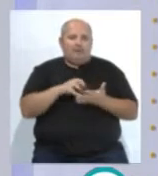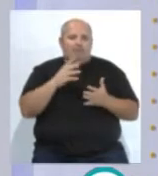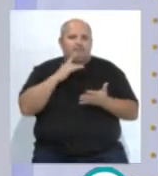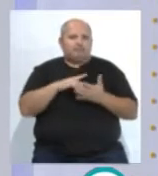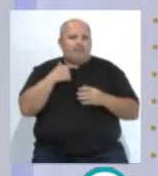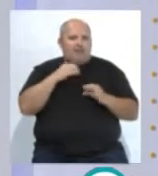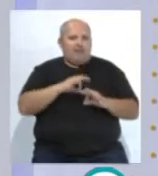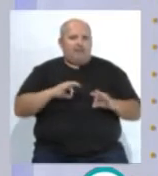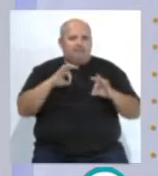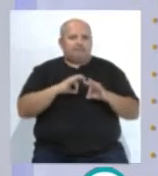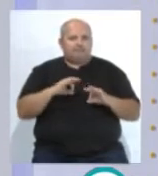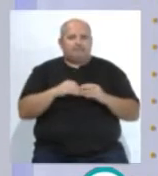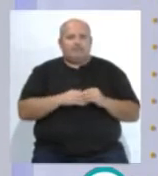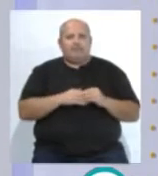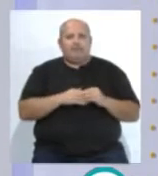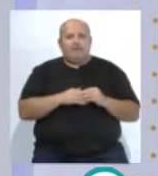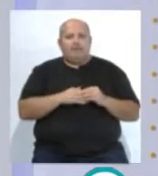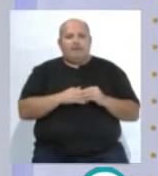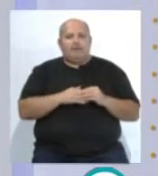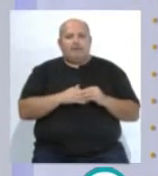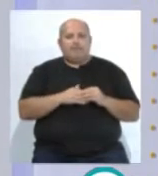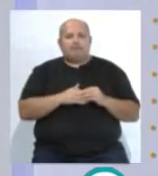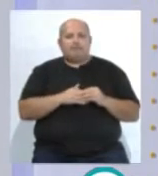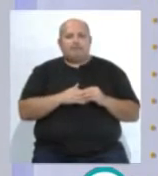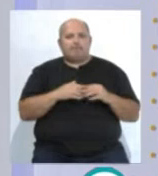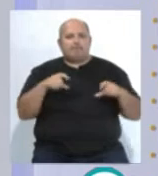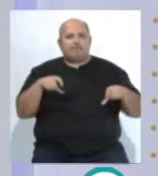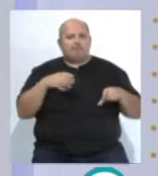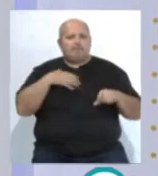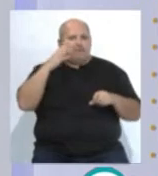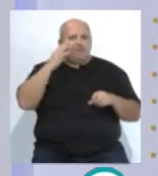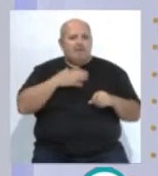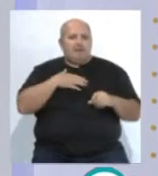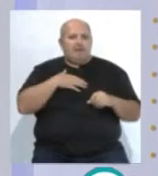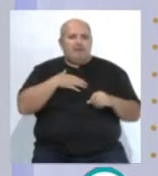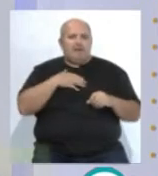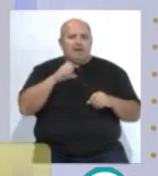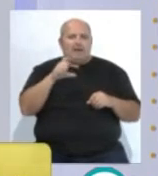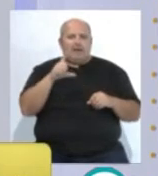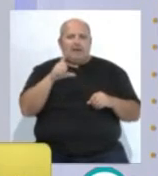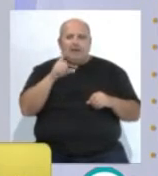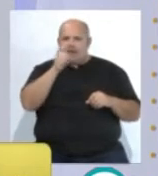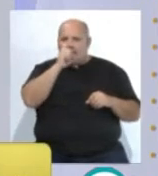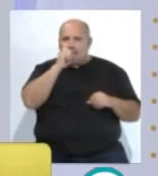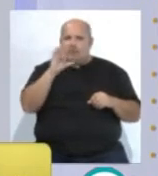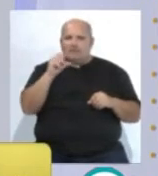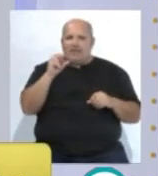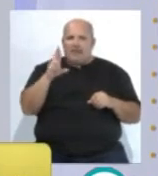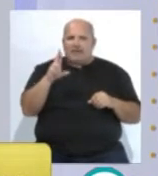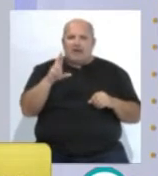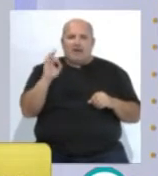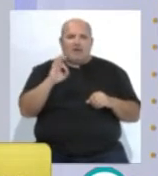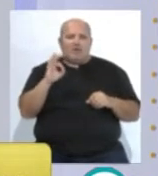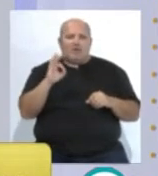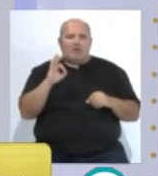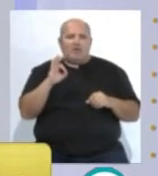a perder en ese estadio que se llama, no sé si es el Sadar o es el antiguo Sadar, o el Reino